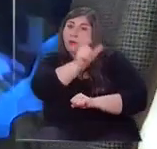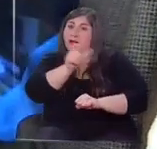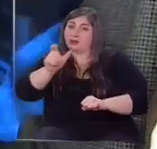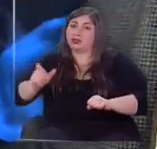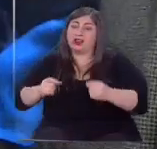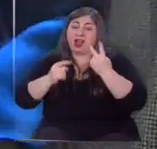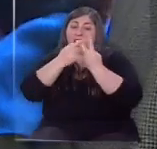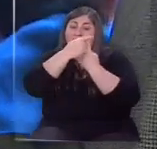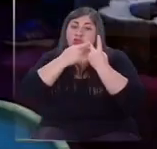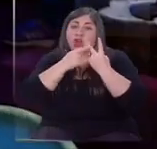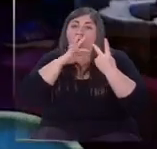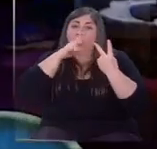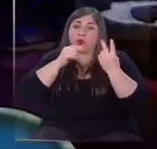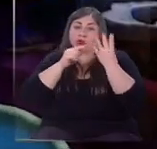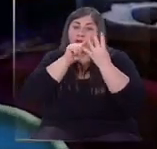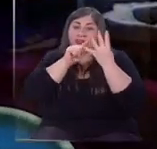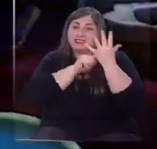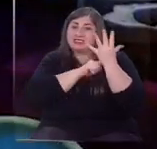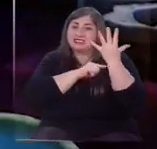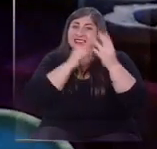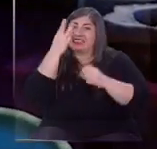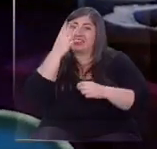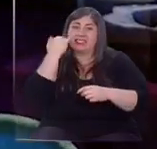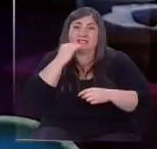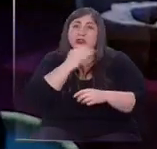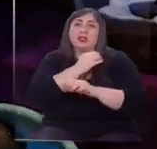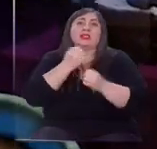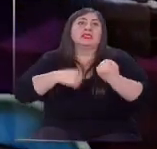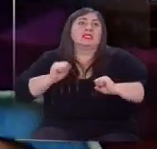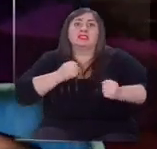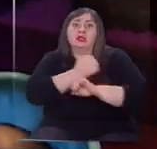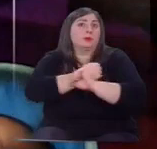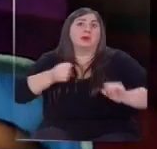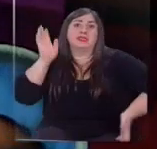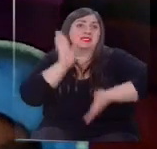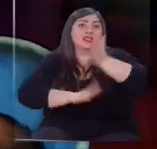2 adultos y 3 niños. Y los niños se estresan, no pueden salir a la calle.